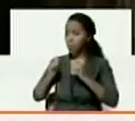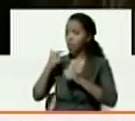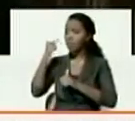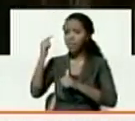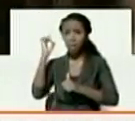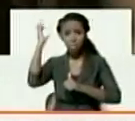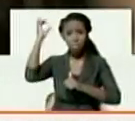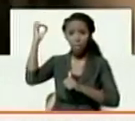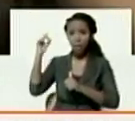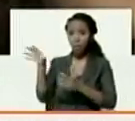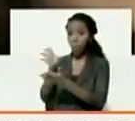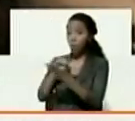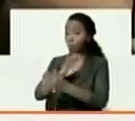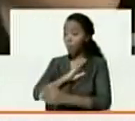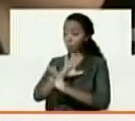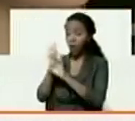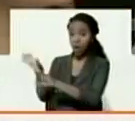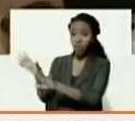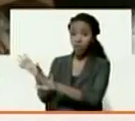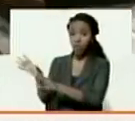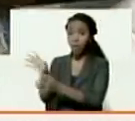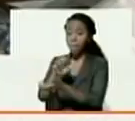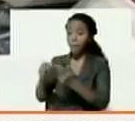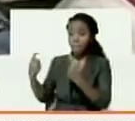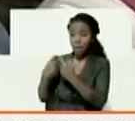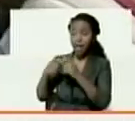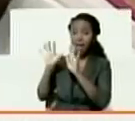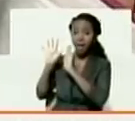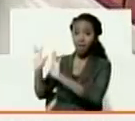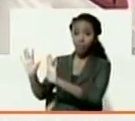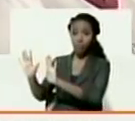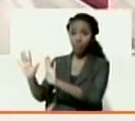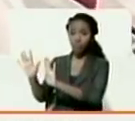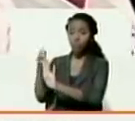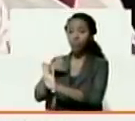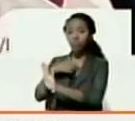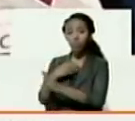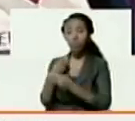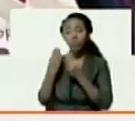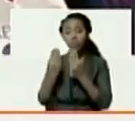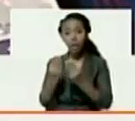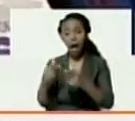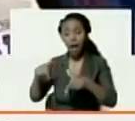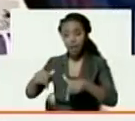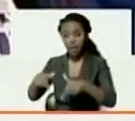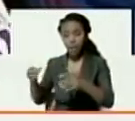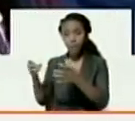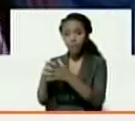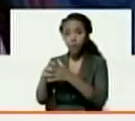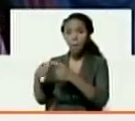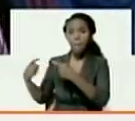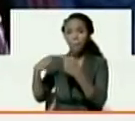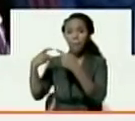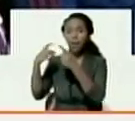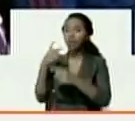es un problema de ellos, que peleen entre ellos. Nosotros debemos garantizar que en el pueblo patriótico no estemos peleando. Nosotros tenemos